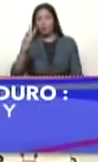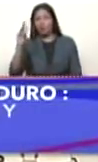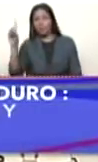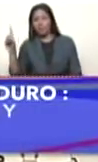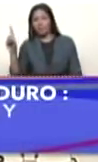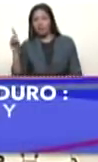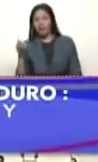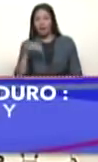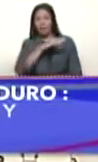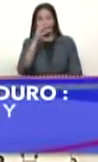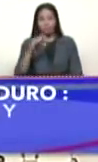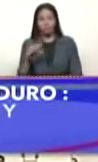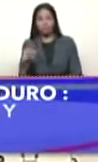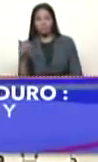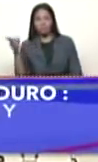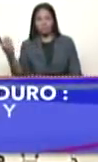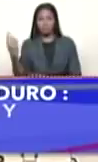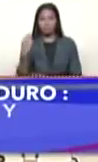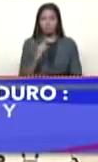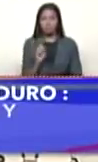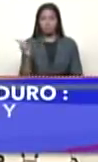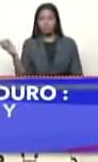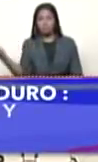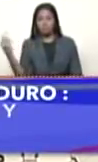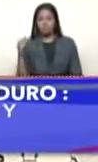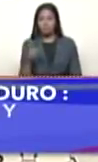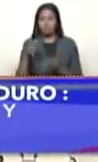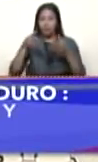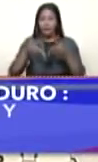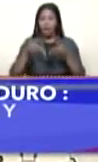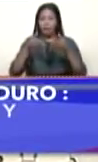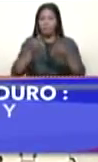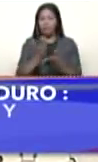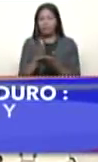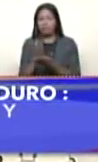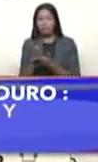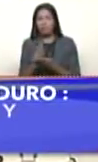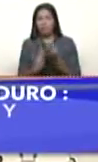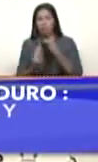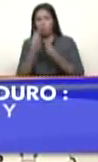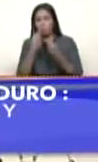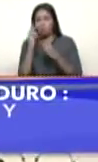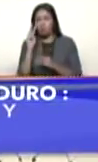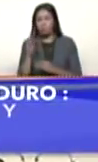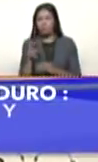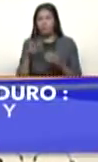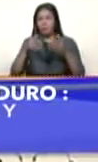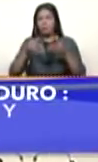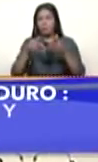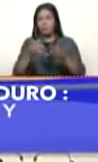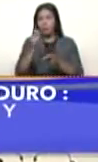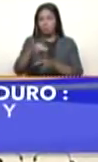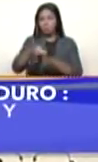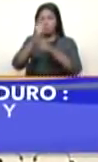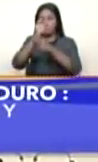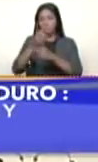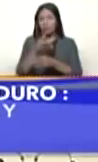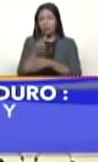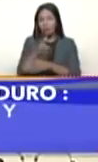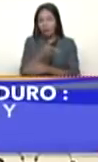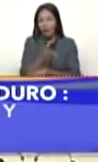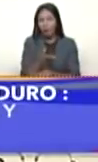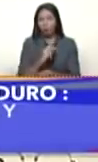Caribe, llevaban y traían. Y cuando estaban en la mar, comían lo que estaba ahí en la mar. Así que tenemos